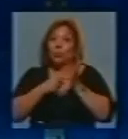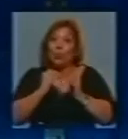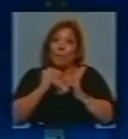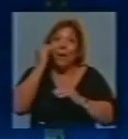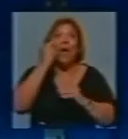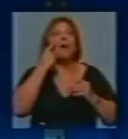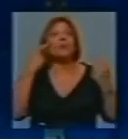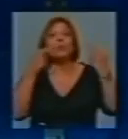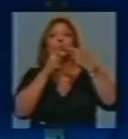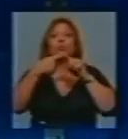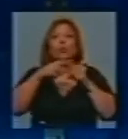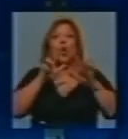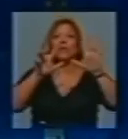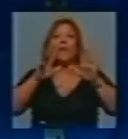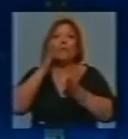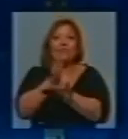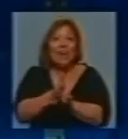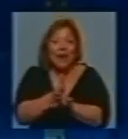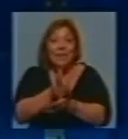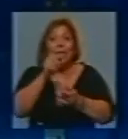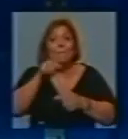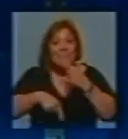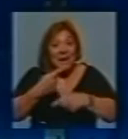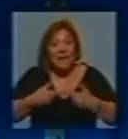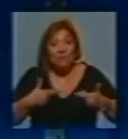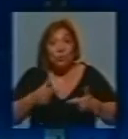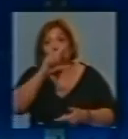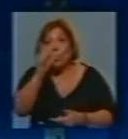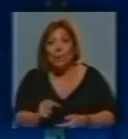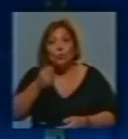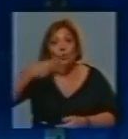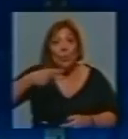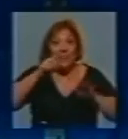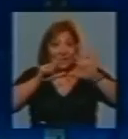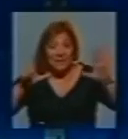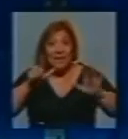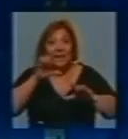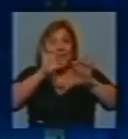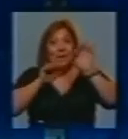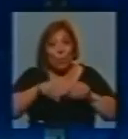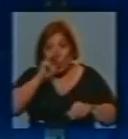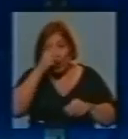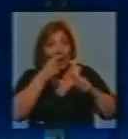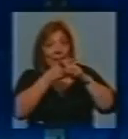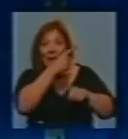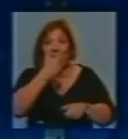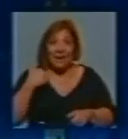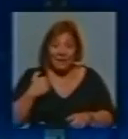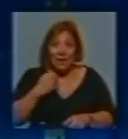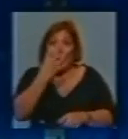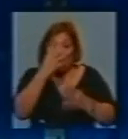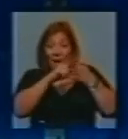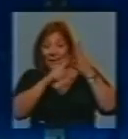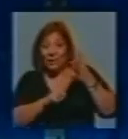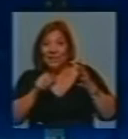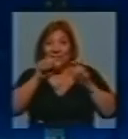cómo serán los cruces después en octavos de final. Mañana también fútbol en el Sudamericano Sub-17. Juega la selección uruguaya frente a Argentina. Los 4 primeros